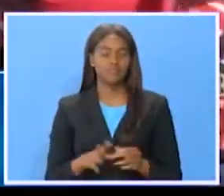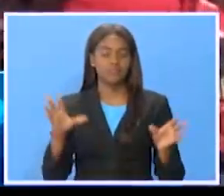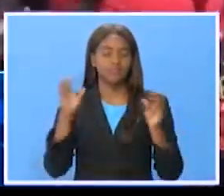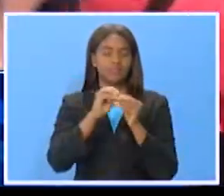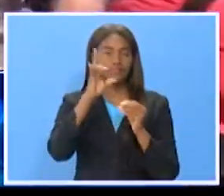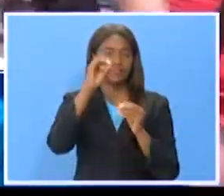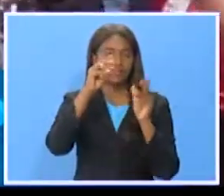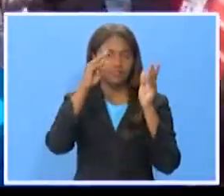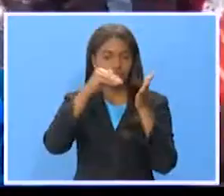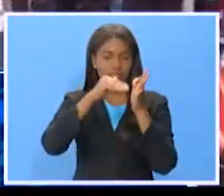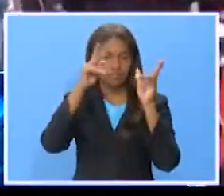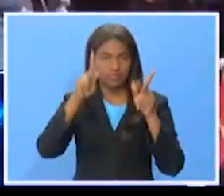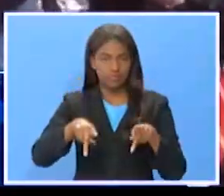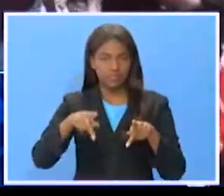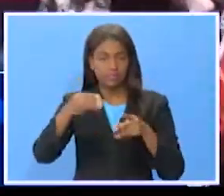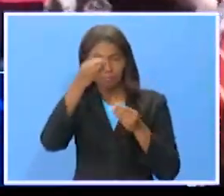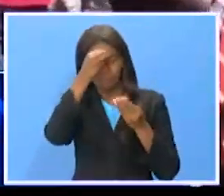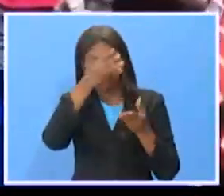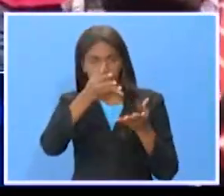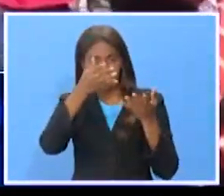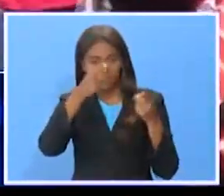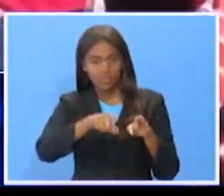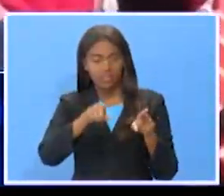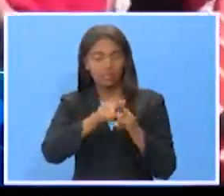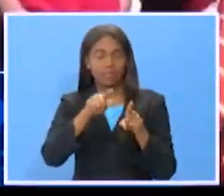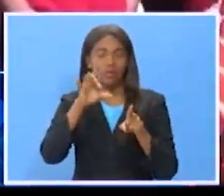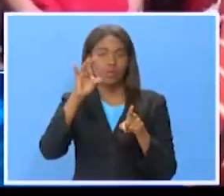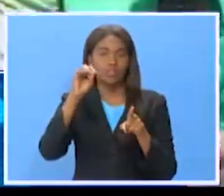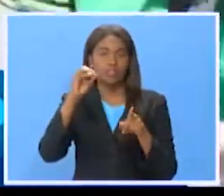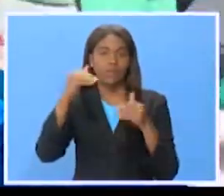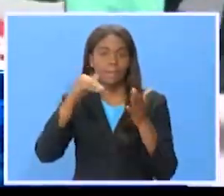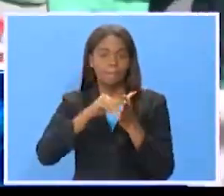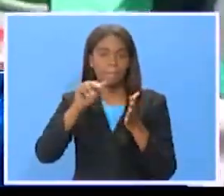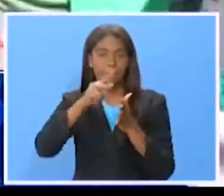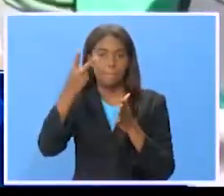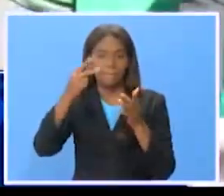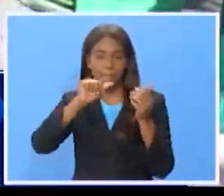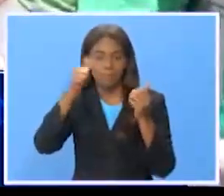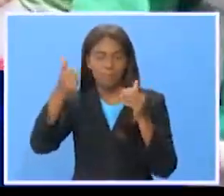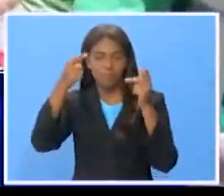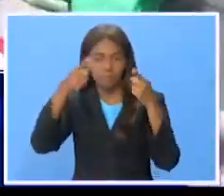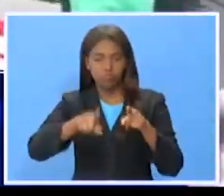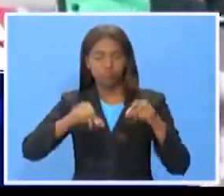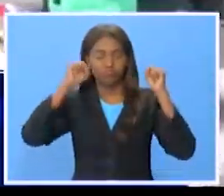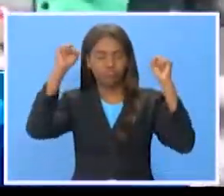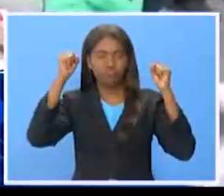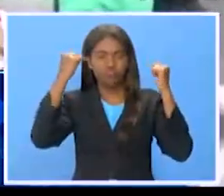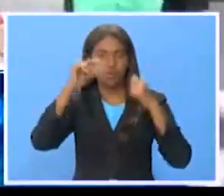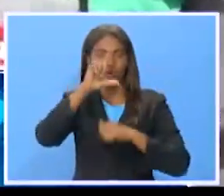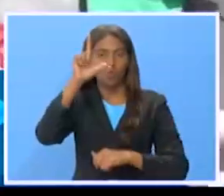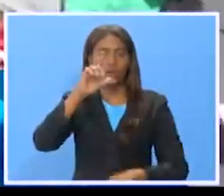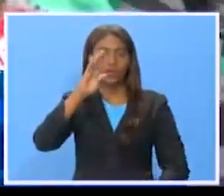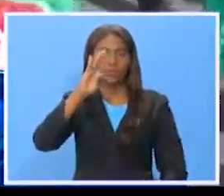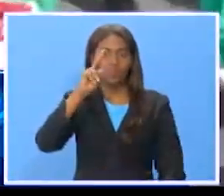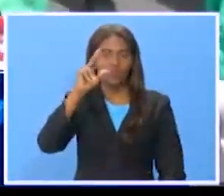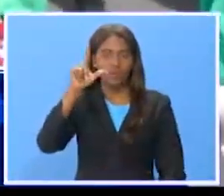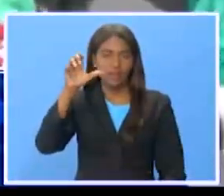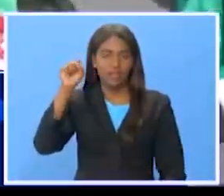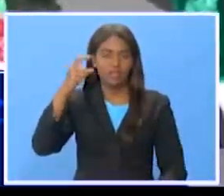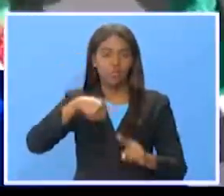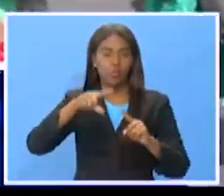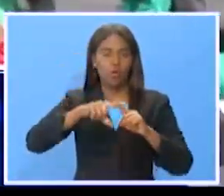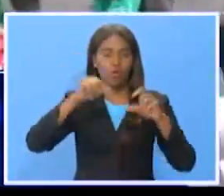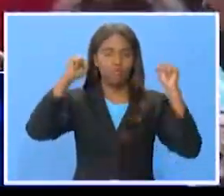70.000 personas, según la policía, y 80.000 según los sindicatos, se manifestaron este lunes en Bruselas durante una